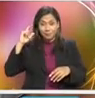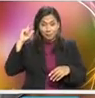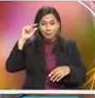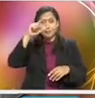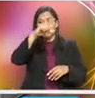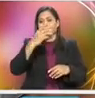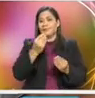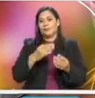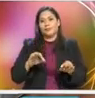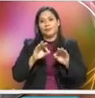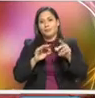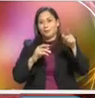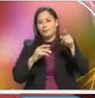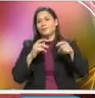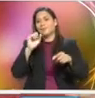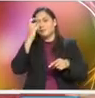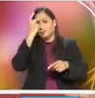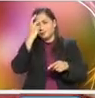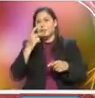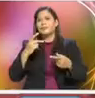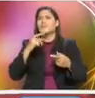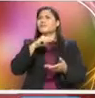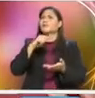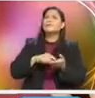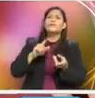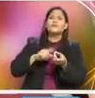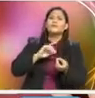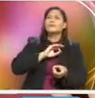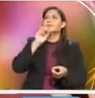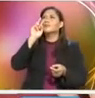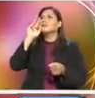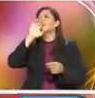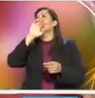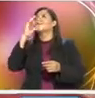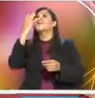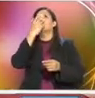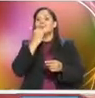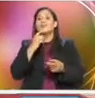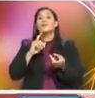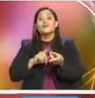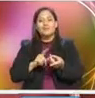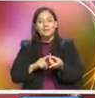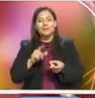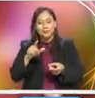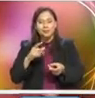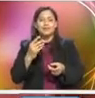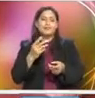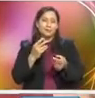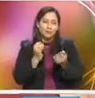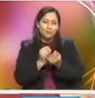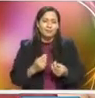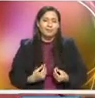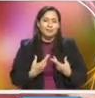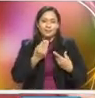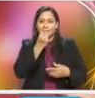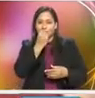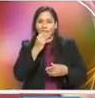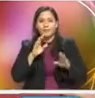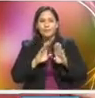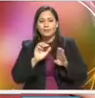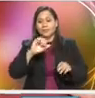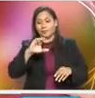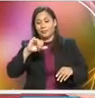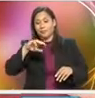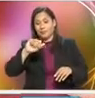Huasteca Potosina y los lugares donde los puede admirar. Y bueno, por supuesto que también simplemente disfrutar de la gastronomía, esas acamayas.